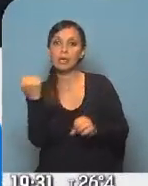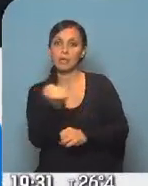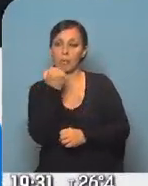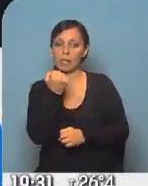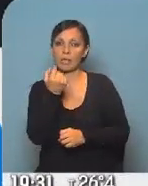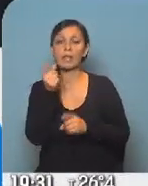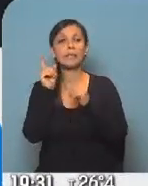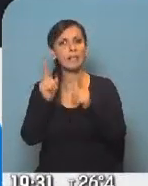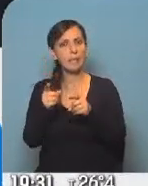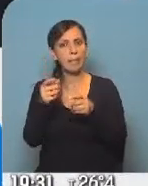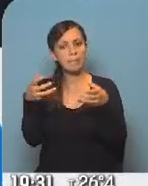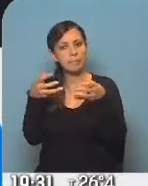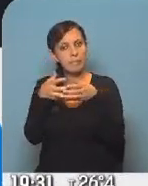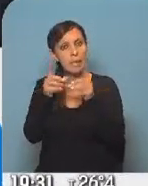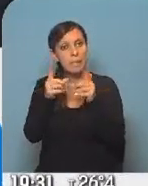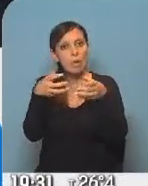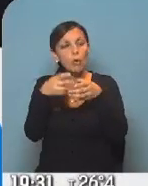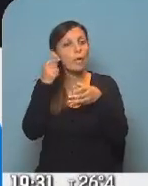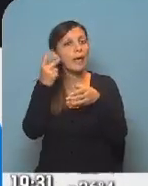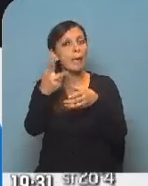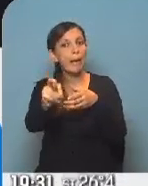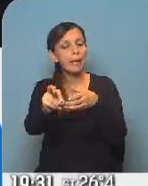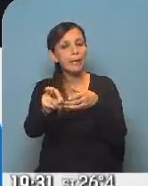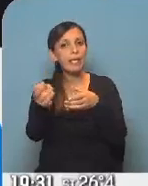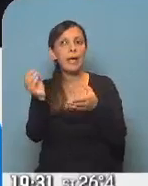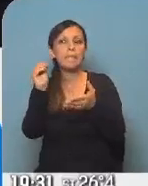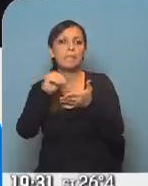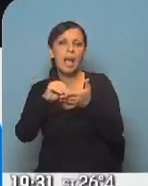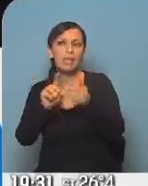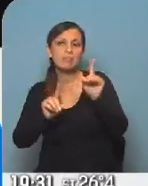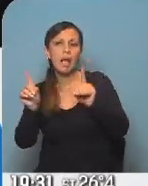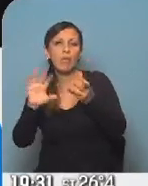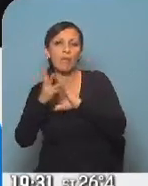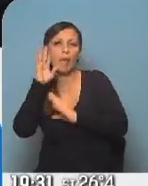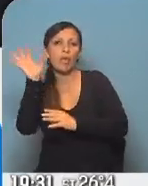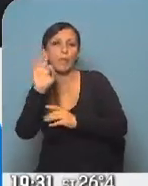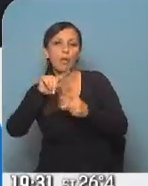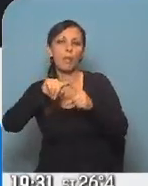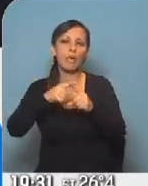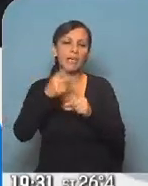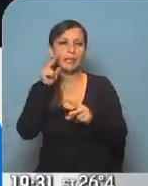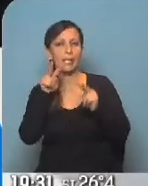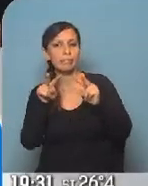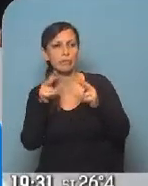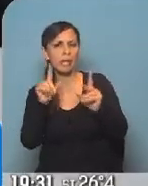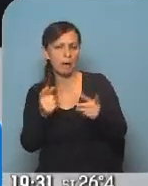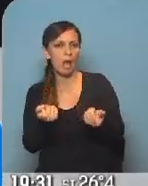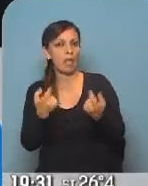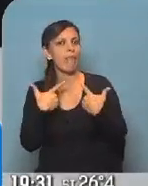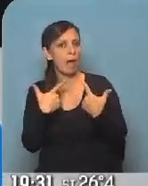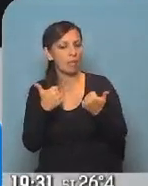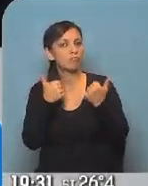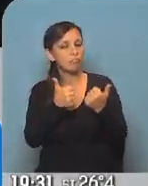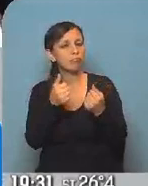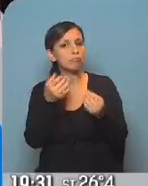al propio proceso de la cumbre, y después con alguna traducción o con alguna interpretación política posterior, también deja un montón de